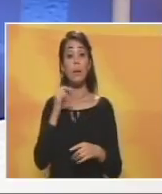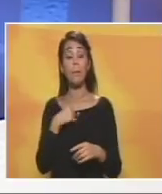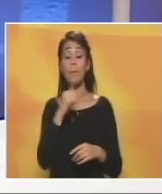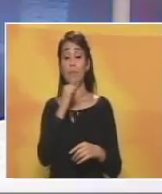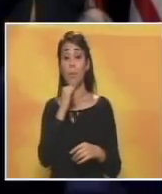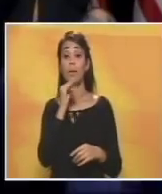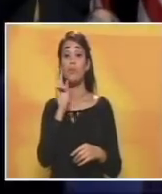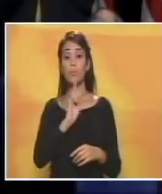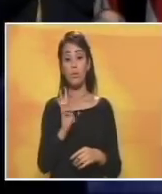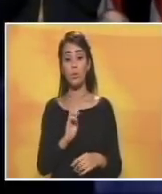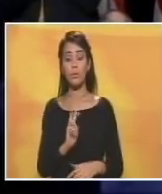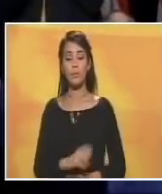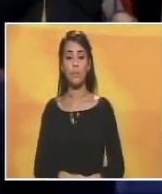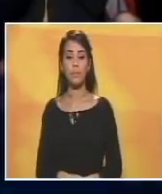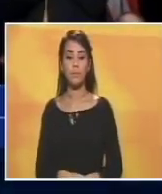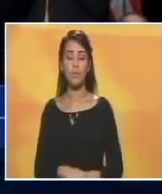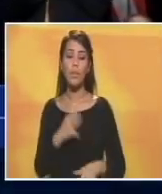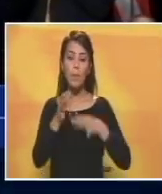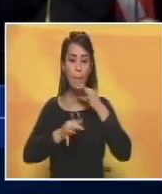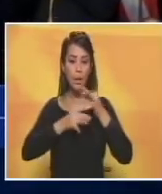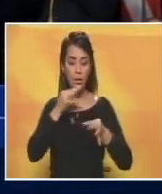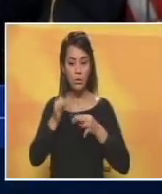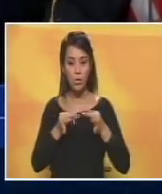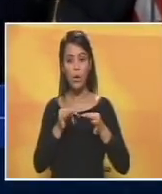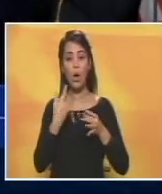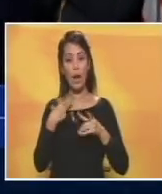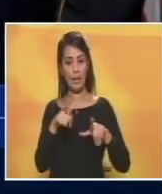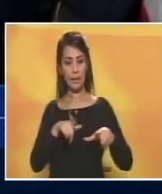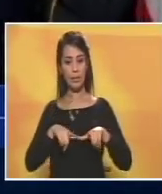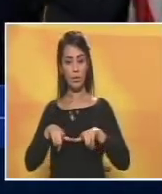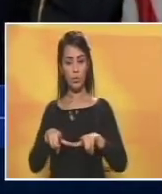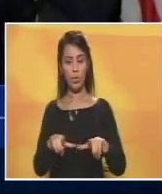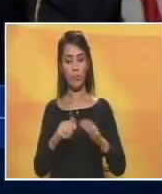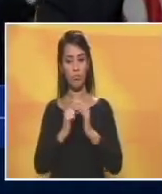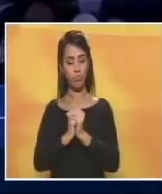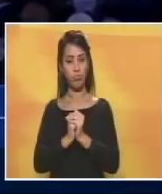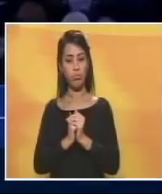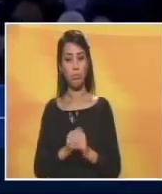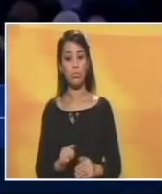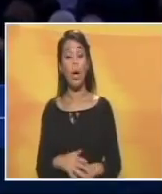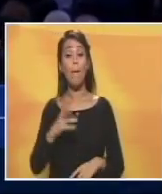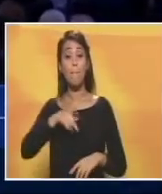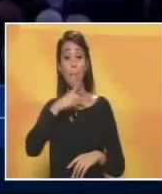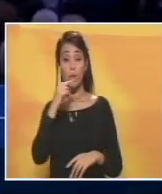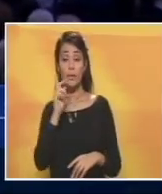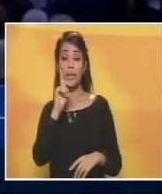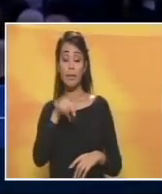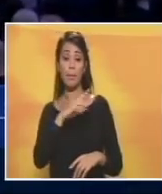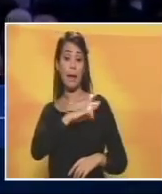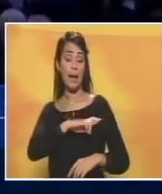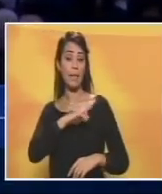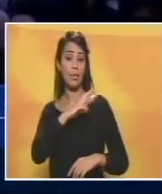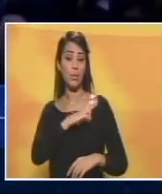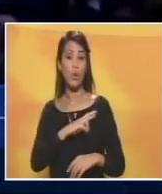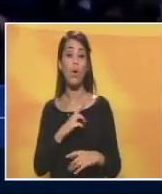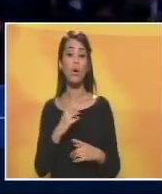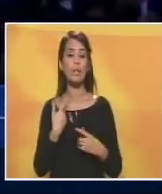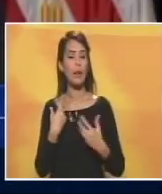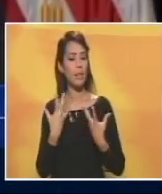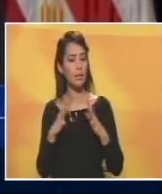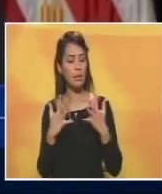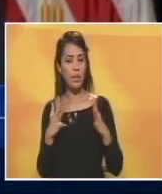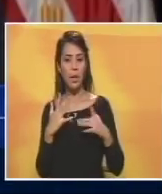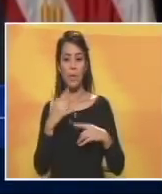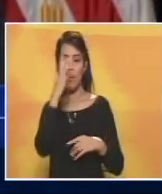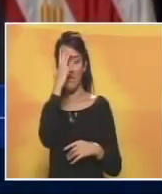venezolano. Durante un discurso en el Desayuno Nacional de Oración, un acto que mezcla política y religión que se celebra cada año